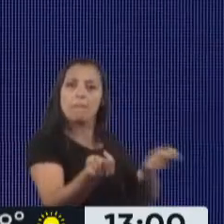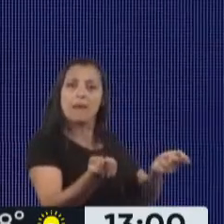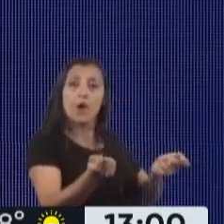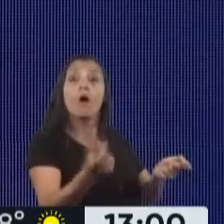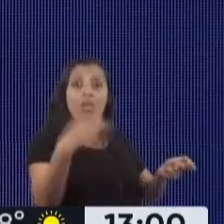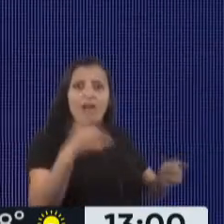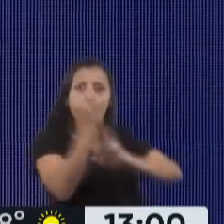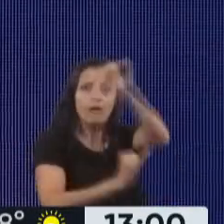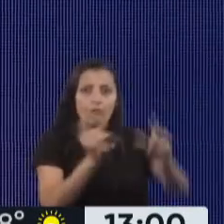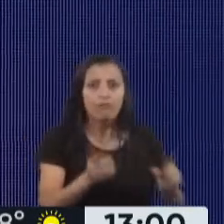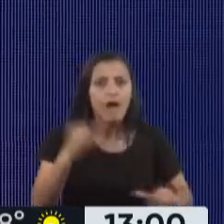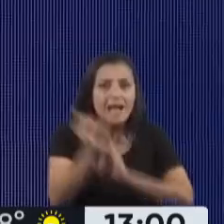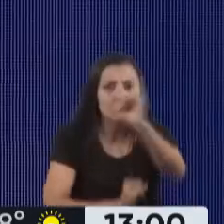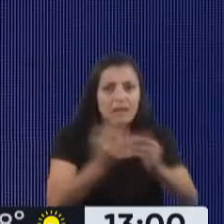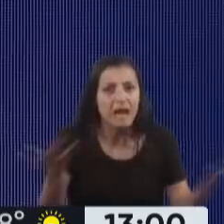por esto.